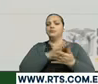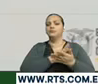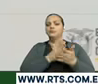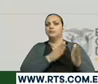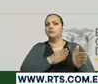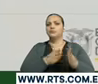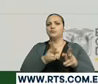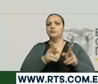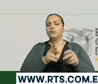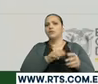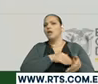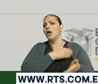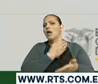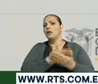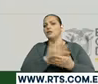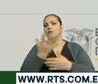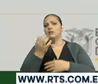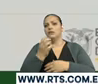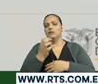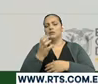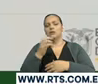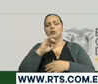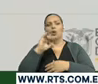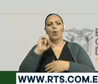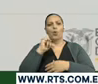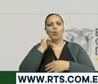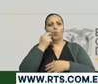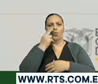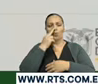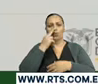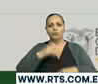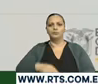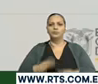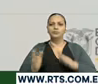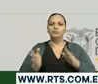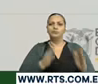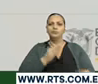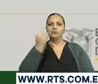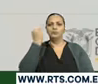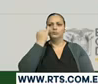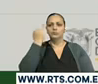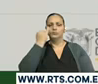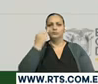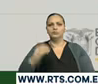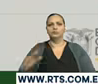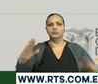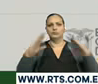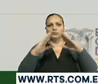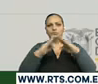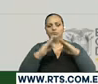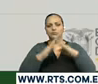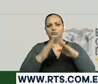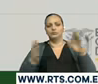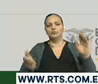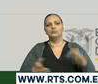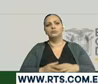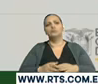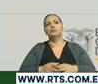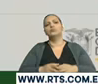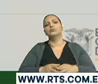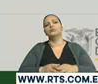Con el semáforo en verde, vamos a rogar que lleguemos al verde. Toque de queda de 24 horas a 5